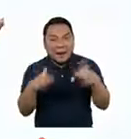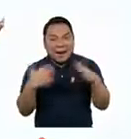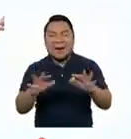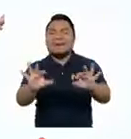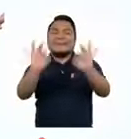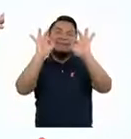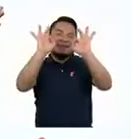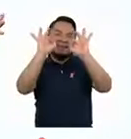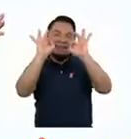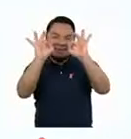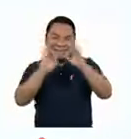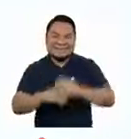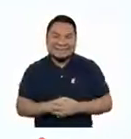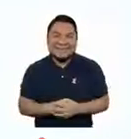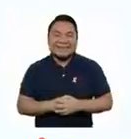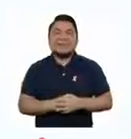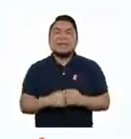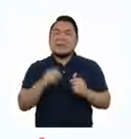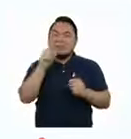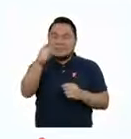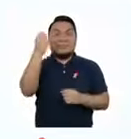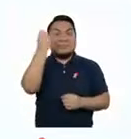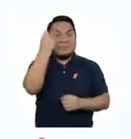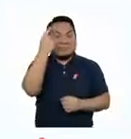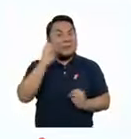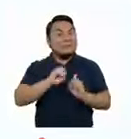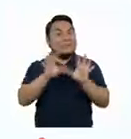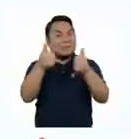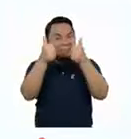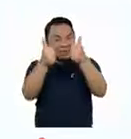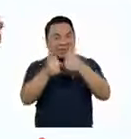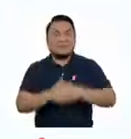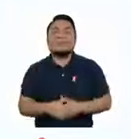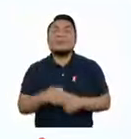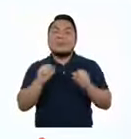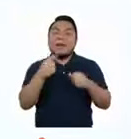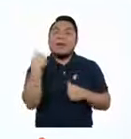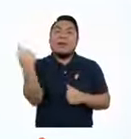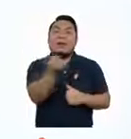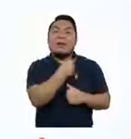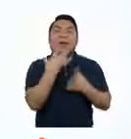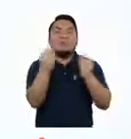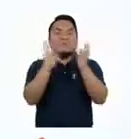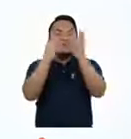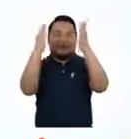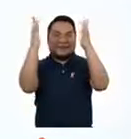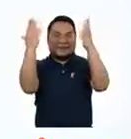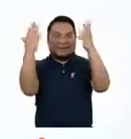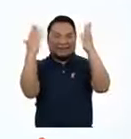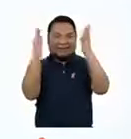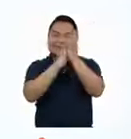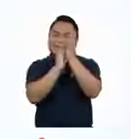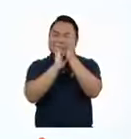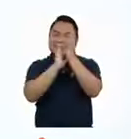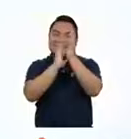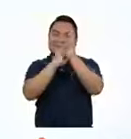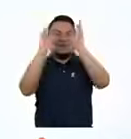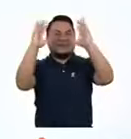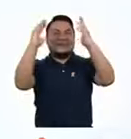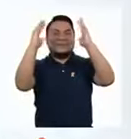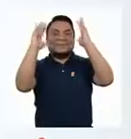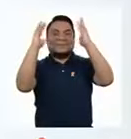¡Oh, excelente! Lo han hecho muy bien. Ahora todos muchas palmadas.